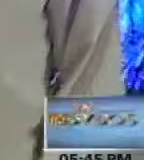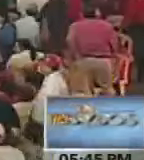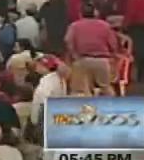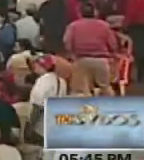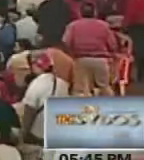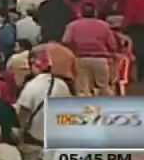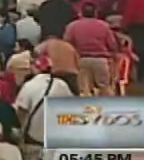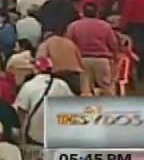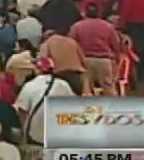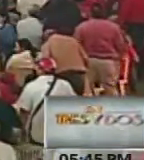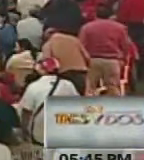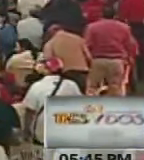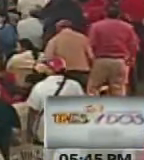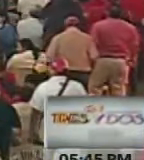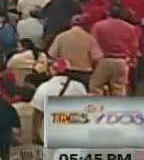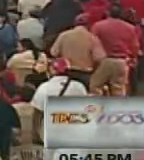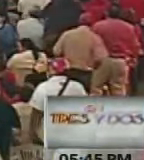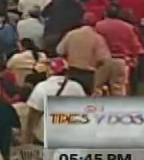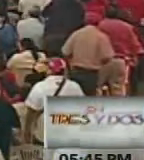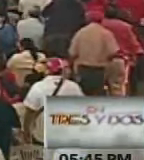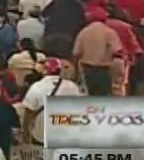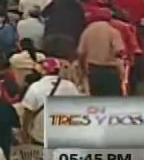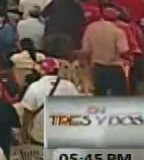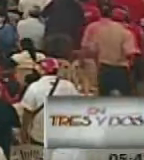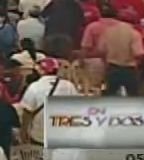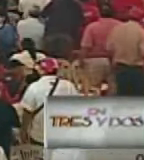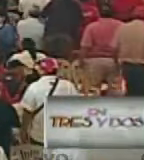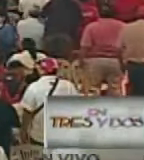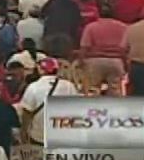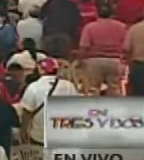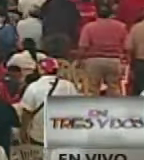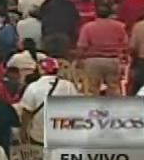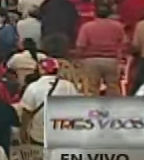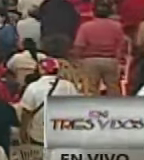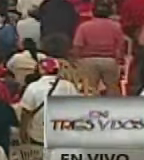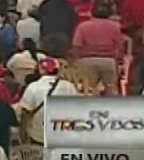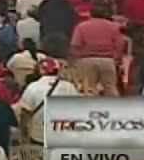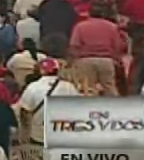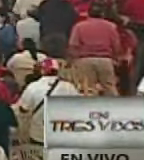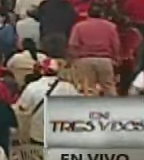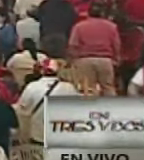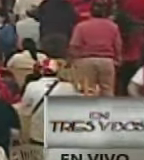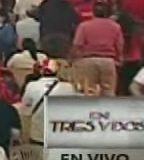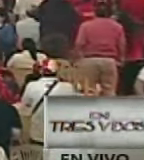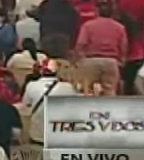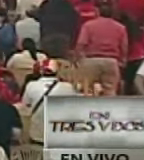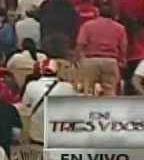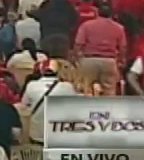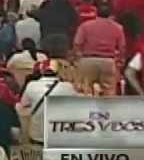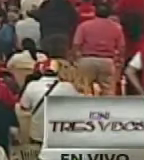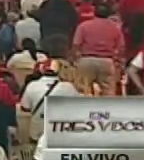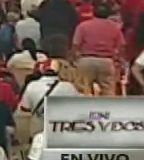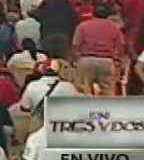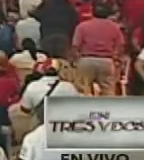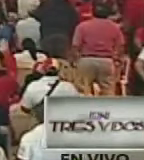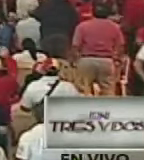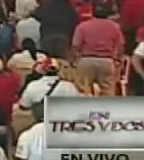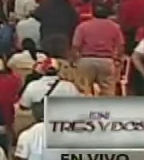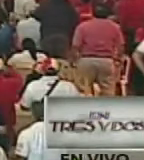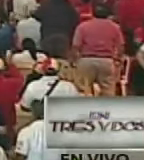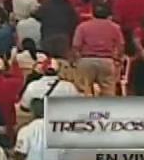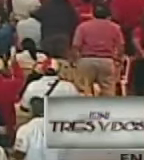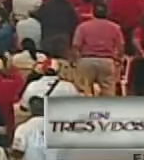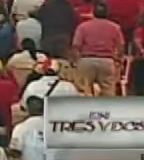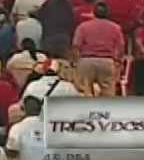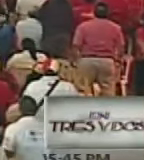Malavé. Antonio Malavé, nos encontramos aquí apoyando a Nicolás Maduro Moro porque la revolución es indetenible y nosotros, la